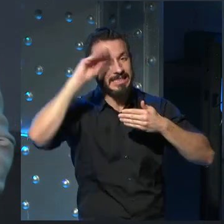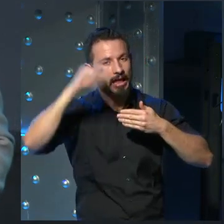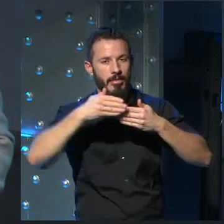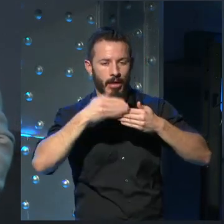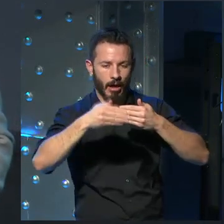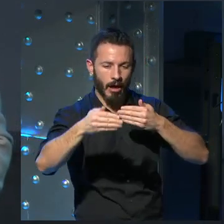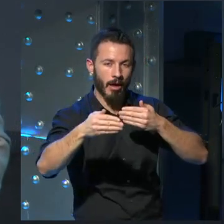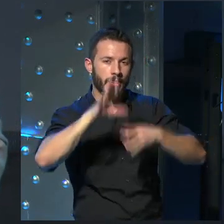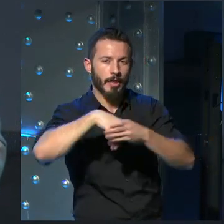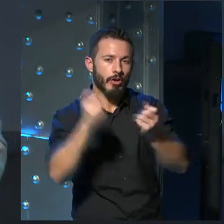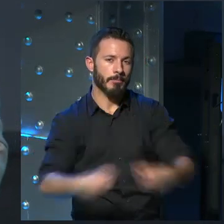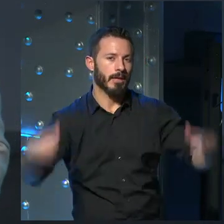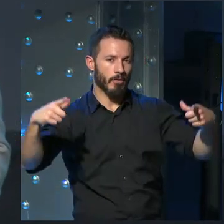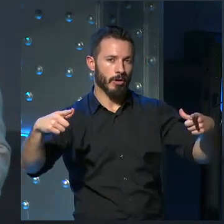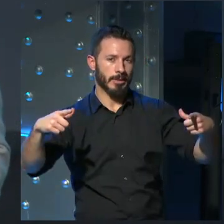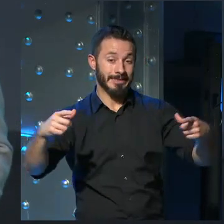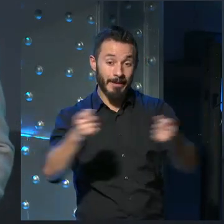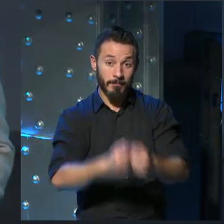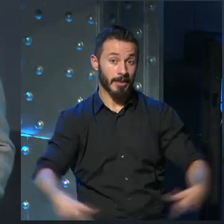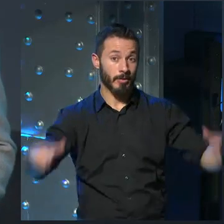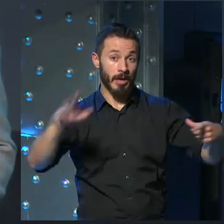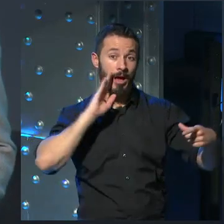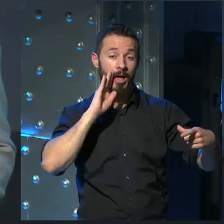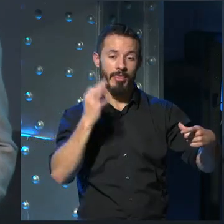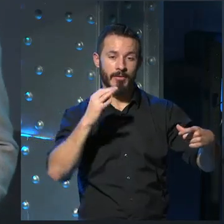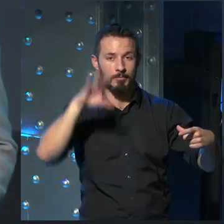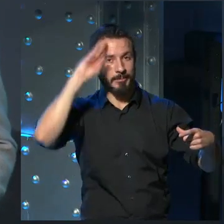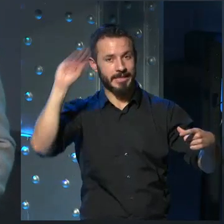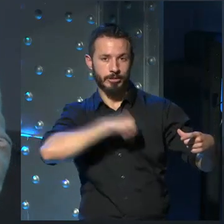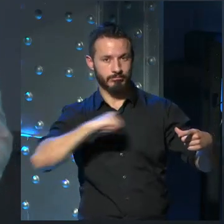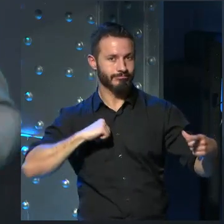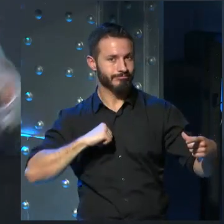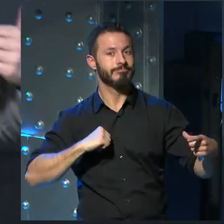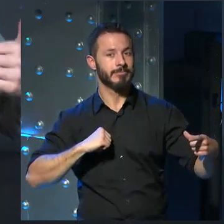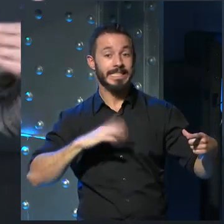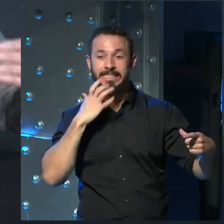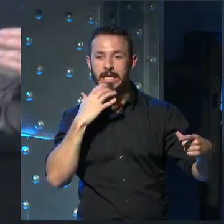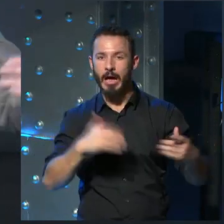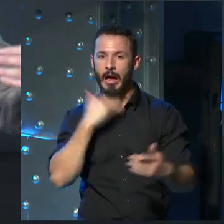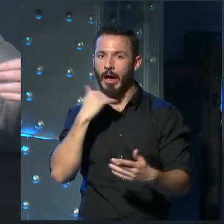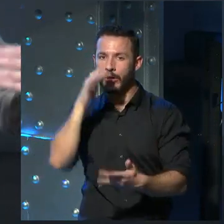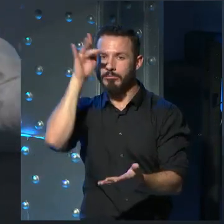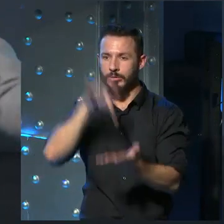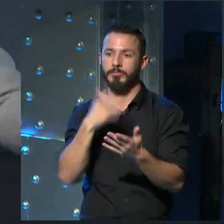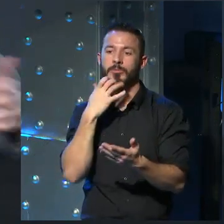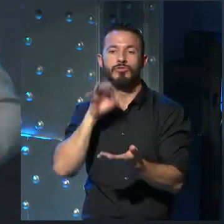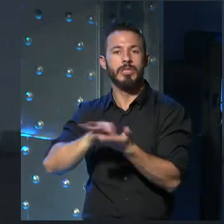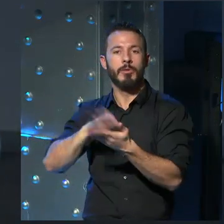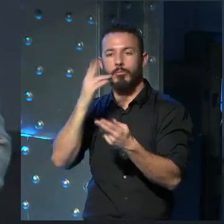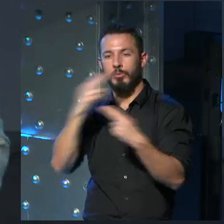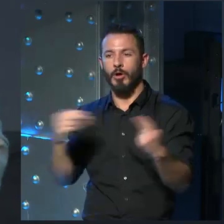esas plataformas, a que esas plataformas empiecen a pensar por sí mismas, a que si sucede algo en uno de esos servicios